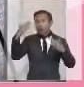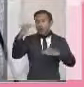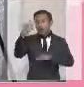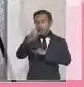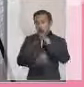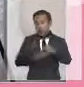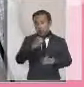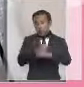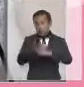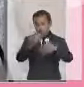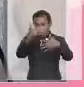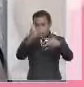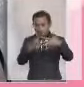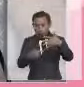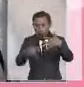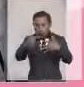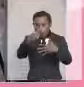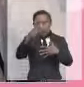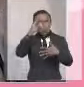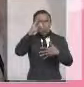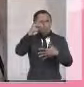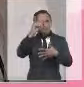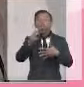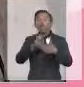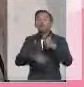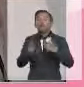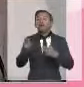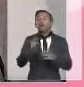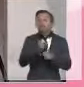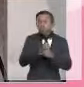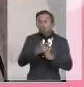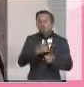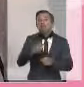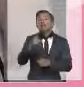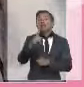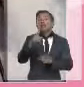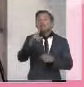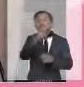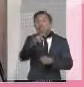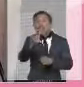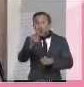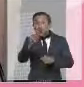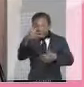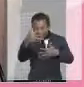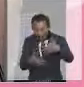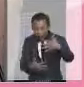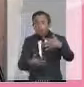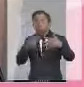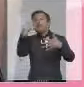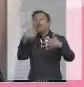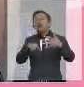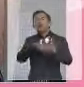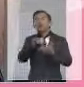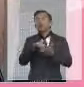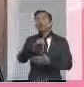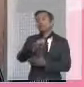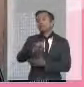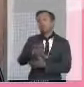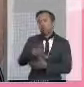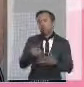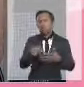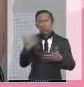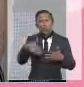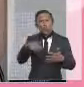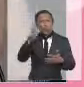ejemplo, el índice de percepción de la corrupción, lugar 135 de 180. En su sexenio, ¿qué hará para ponernos